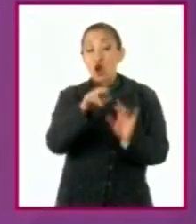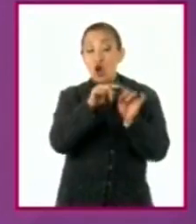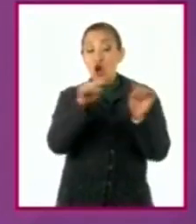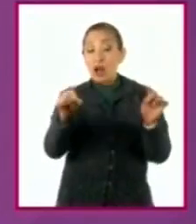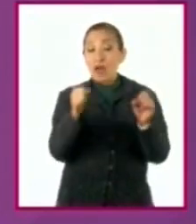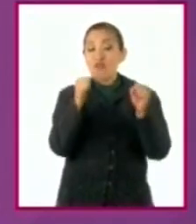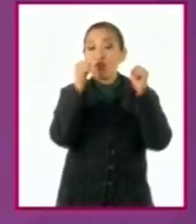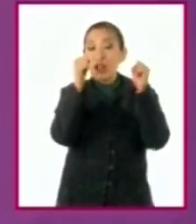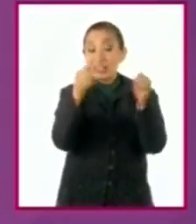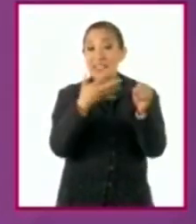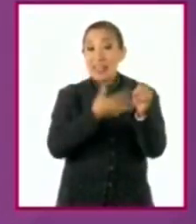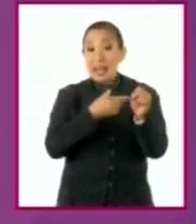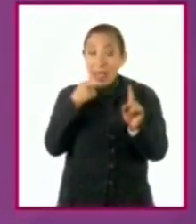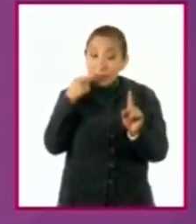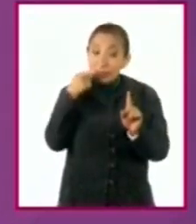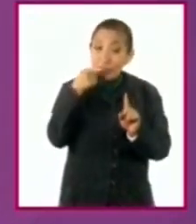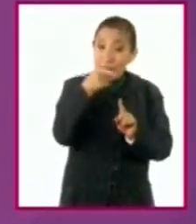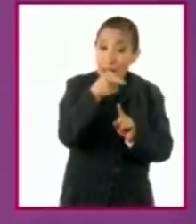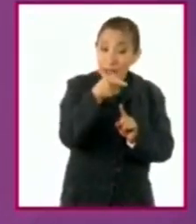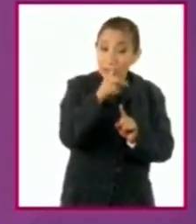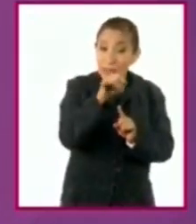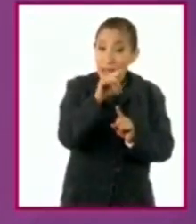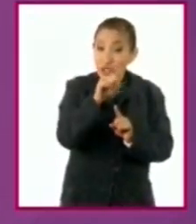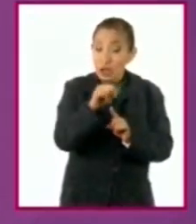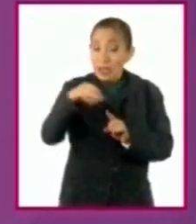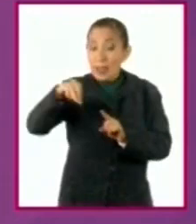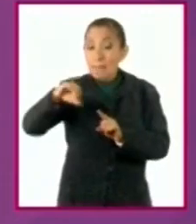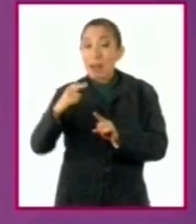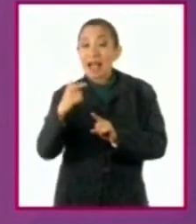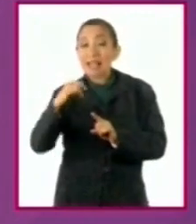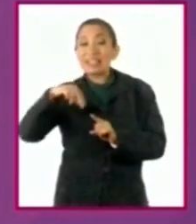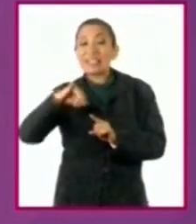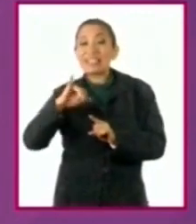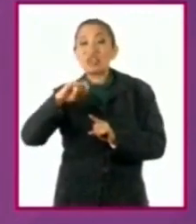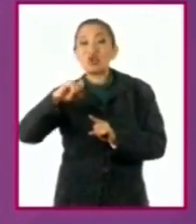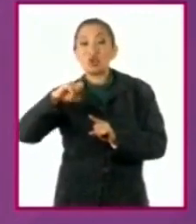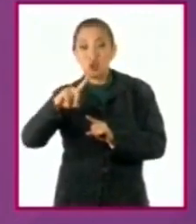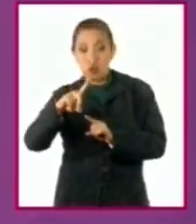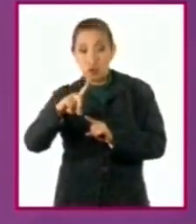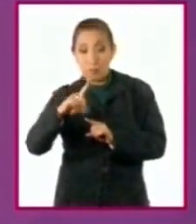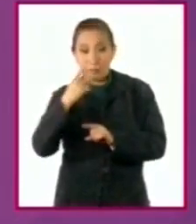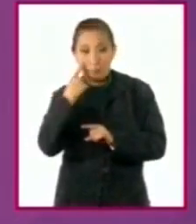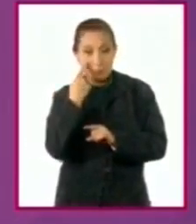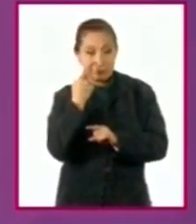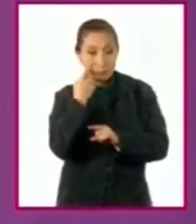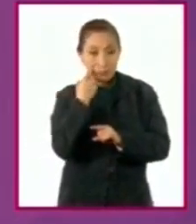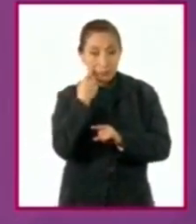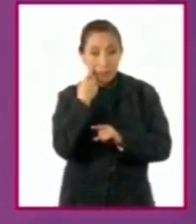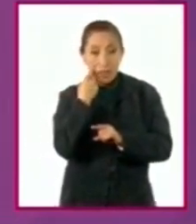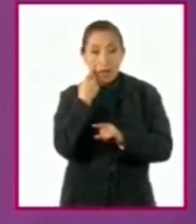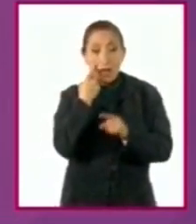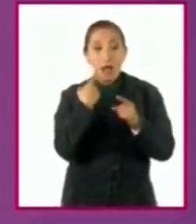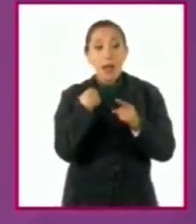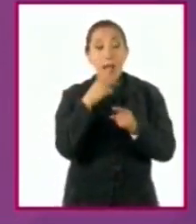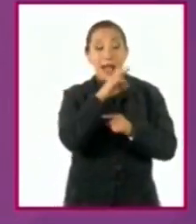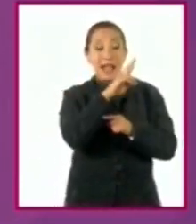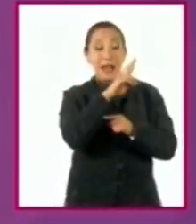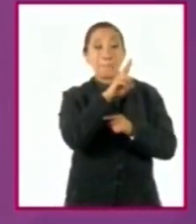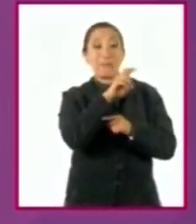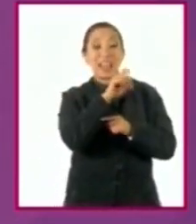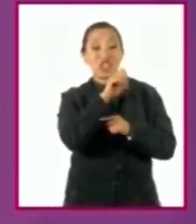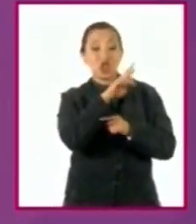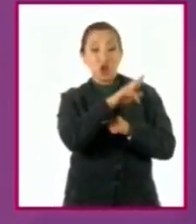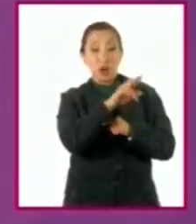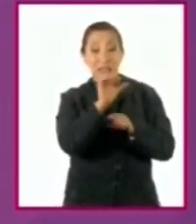fuerza tiene dirección y magnitud. En este caso, multiplicar el vector de